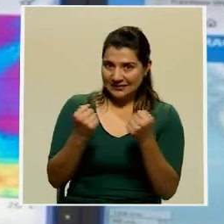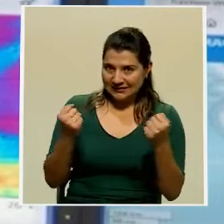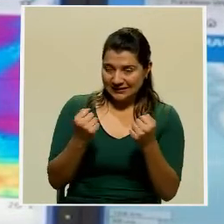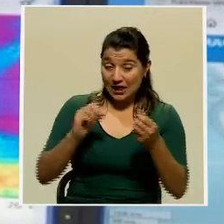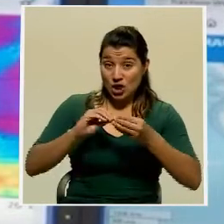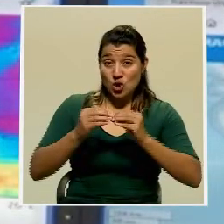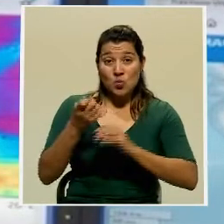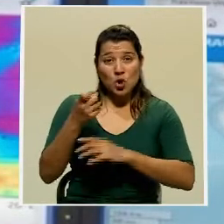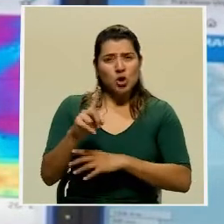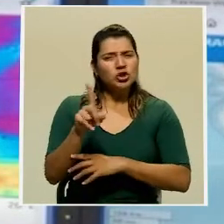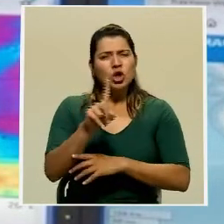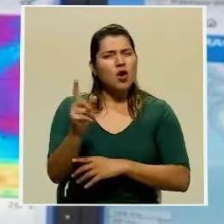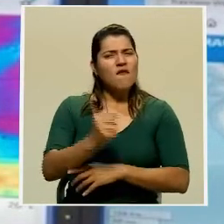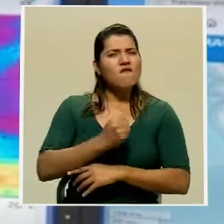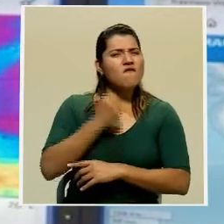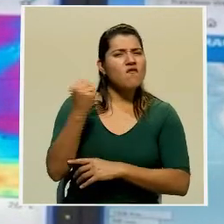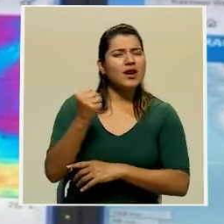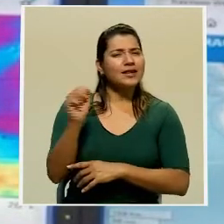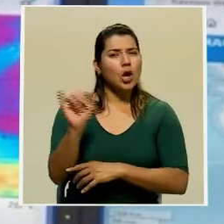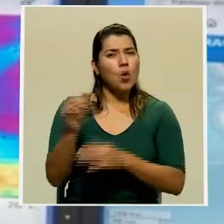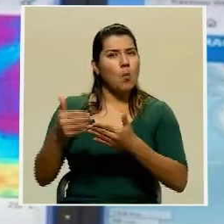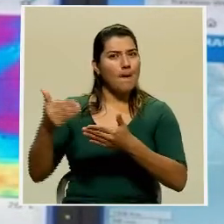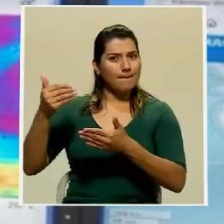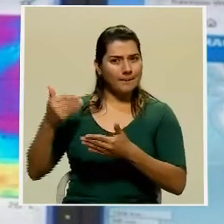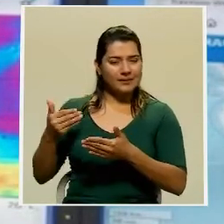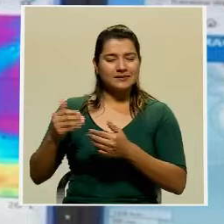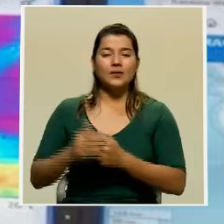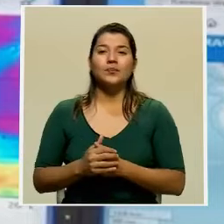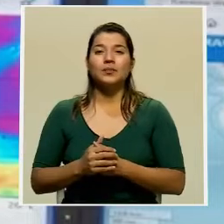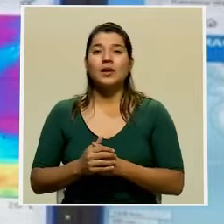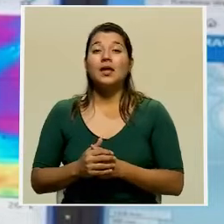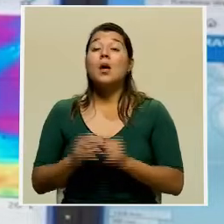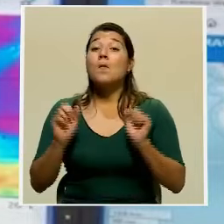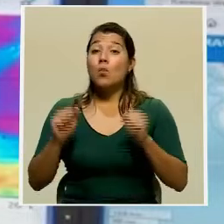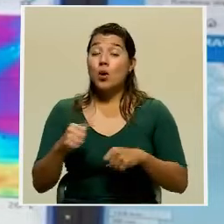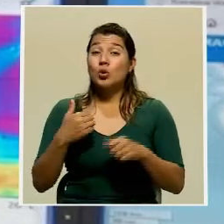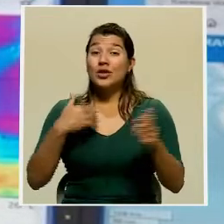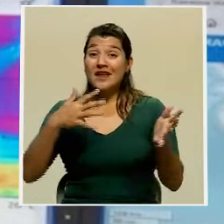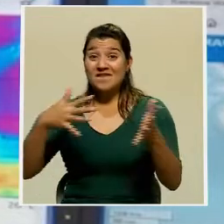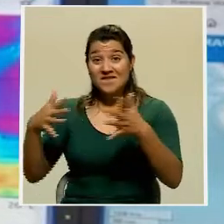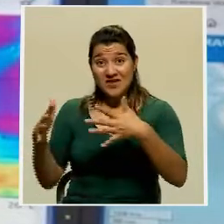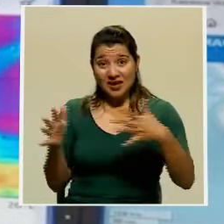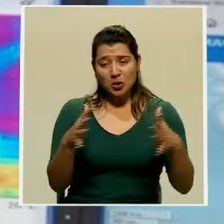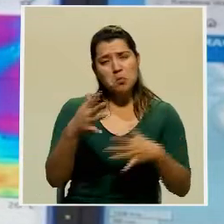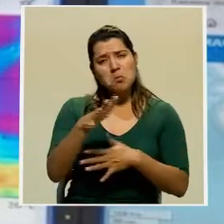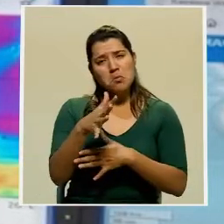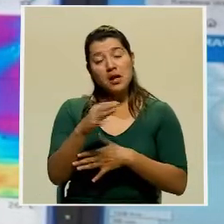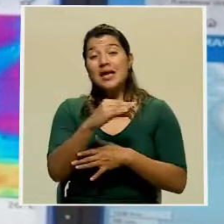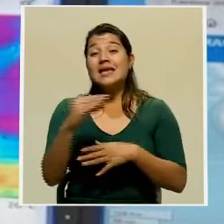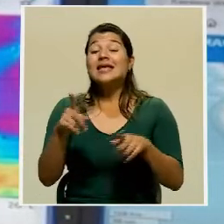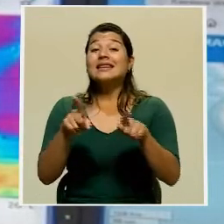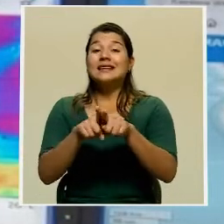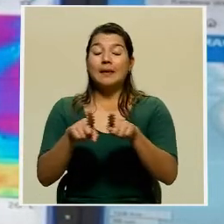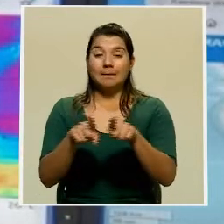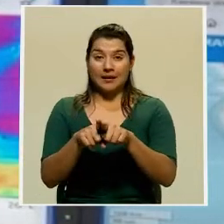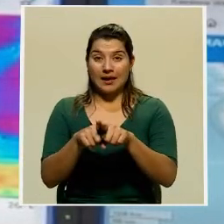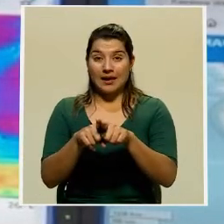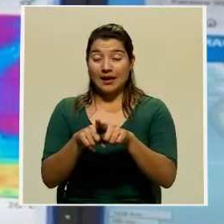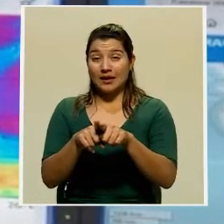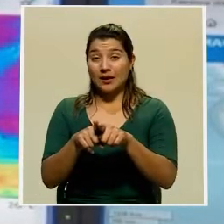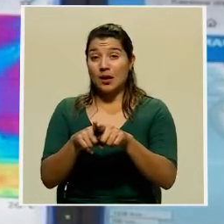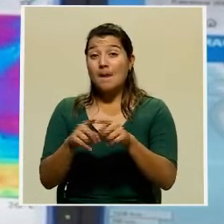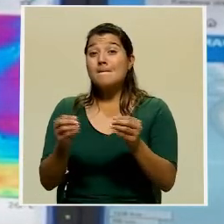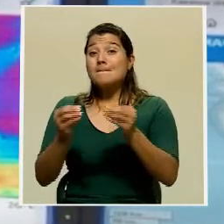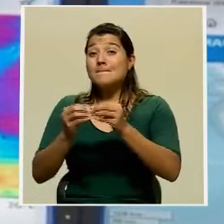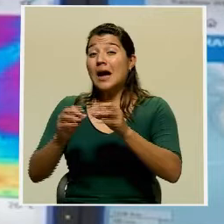no se espera que sea tan fuerte como este anterior que tuvimos. Más bien tendremos vientos moderados y un incremento también moderado en